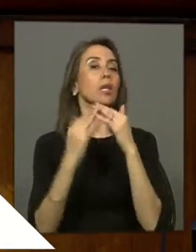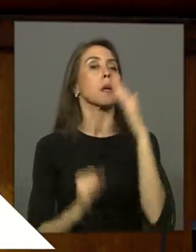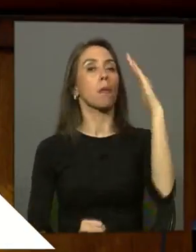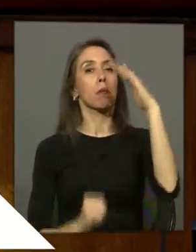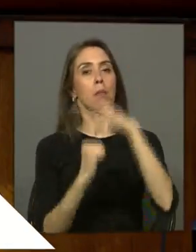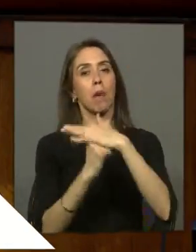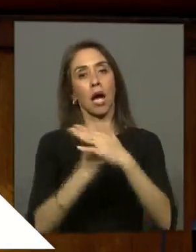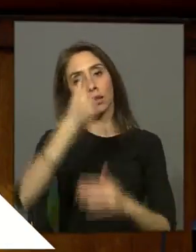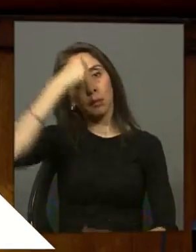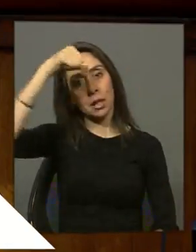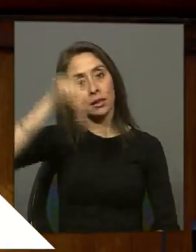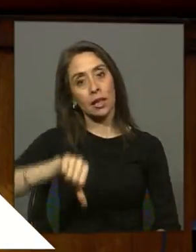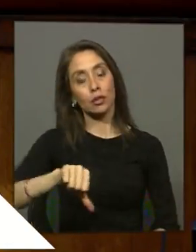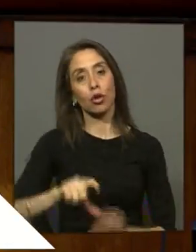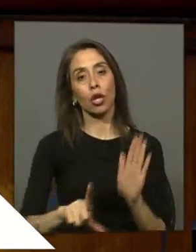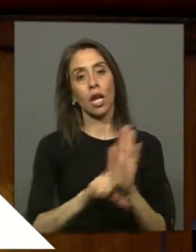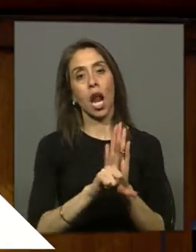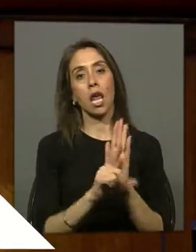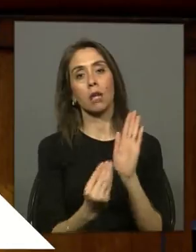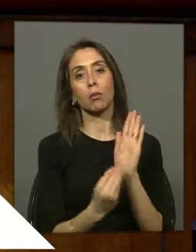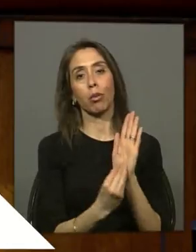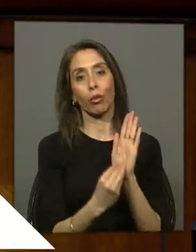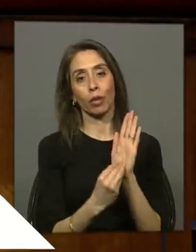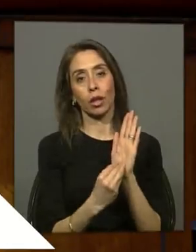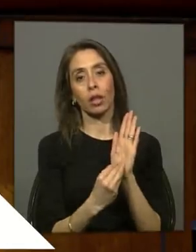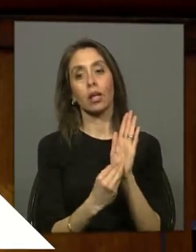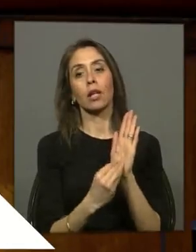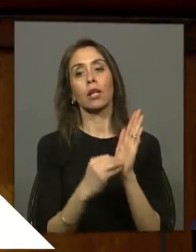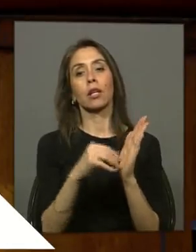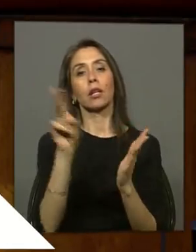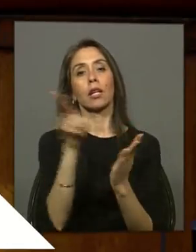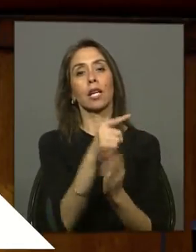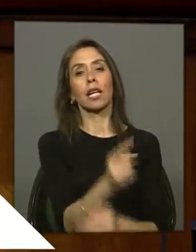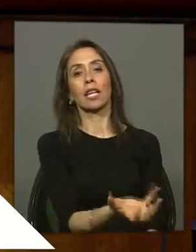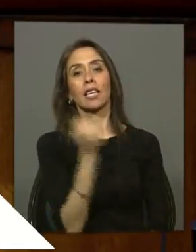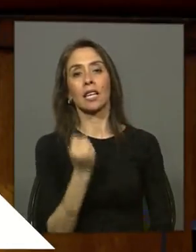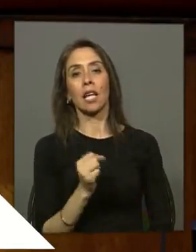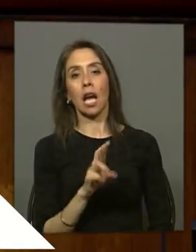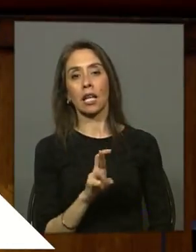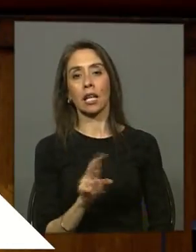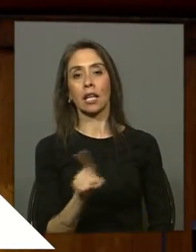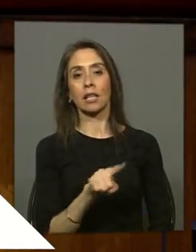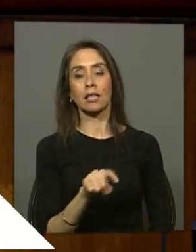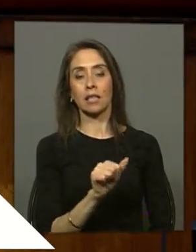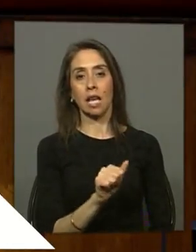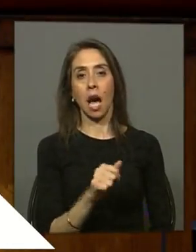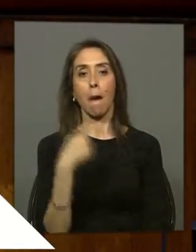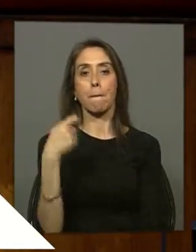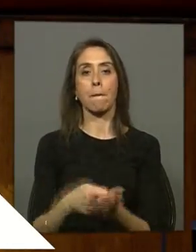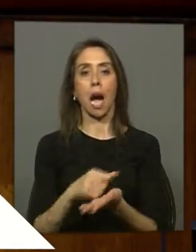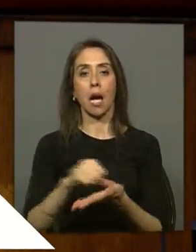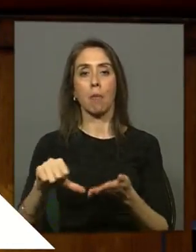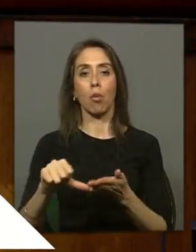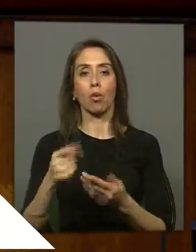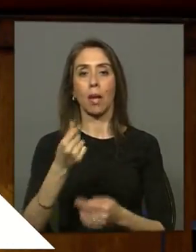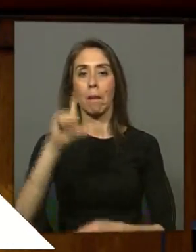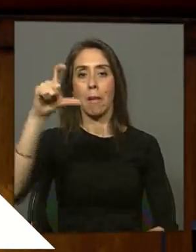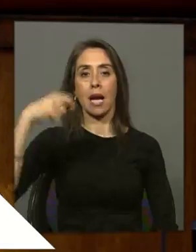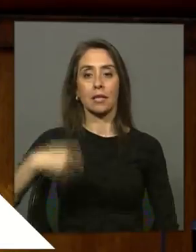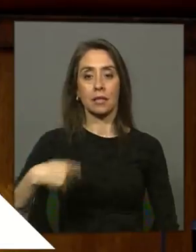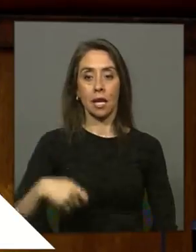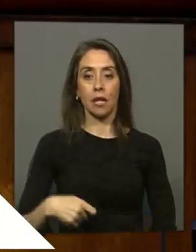sanciones que contempla nuestro ordenamiento jurídico esta es la revocación de la RCA y el pago de la multa más elevada